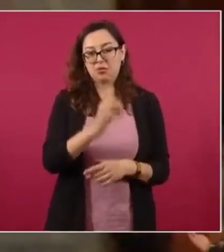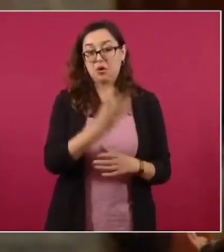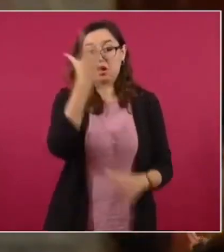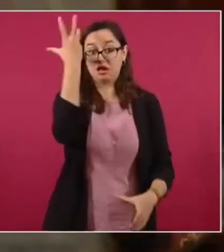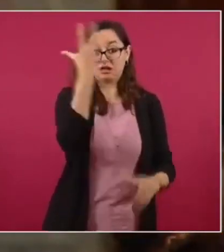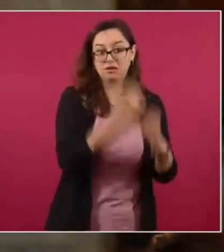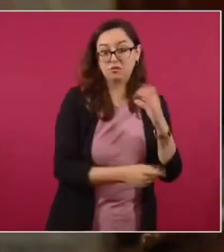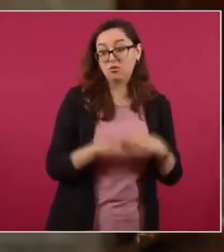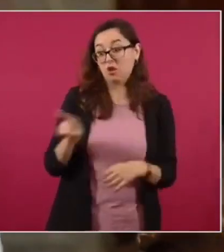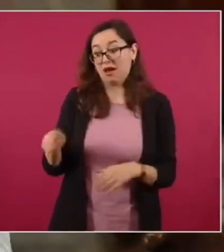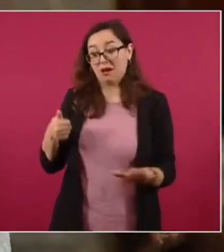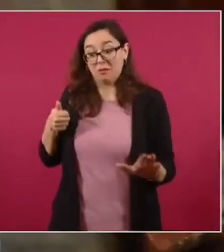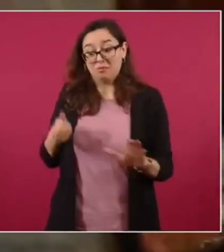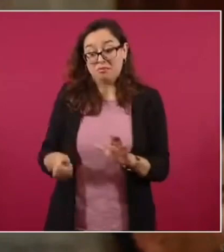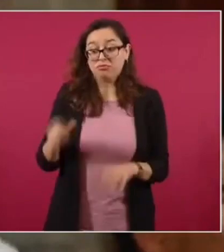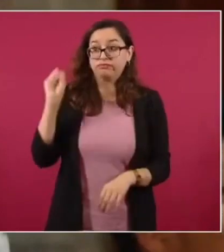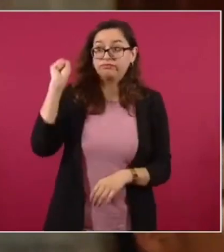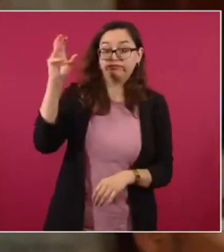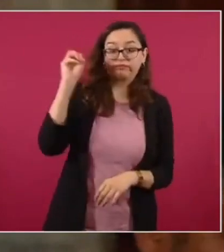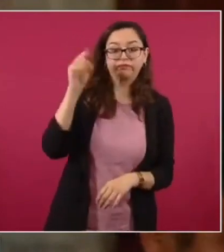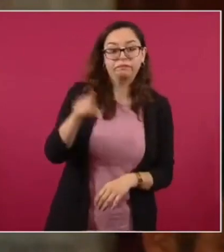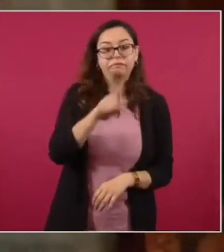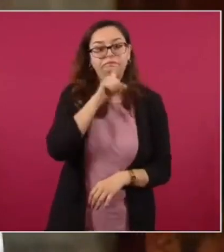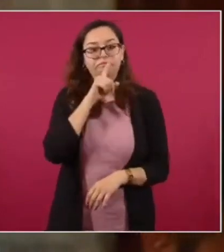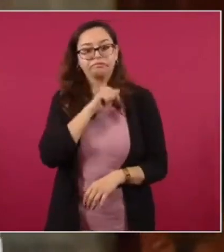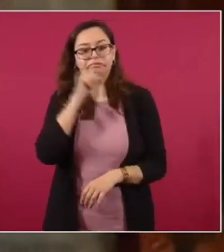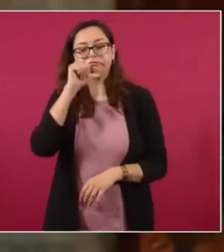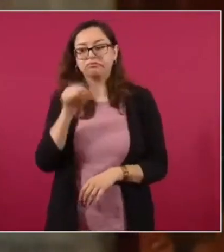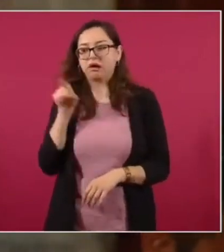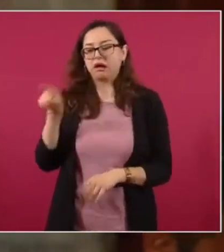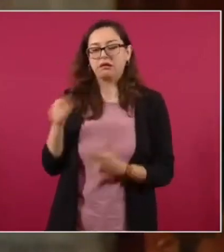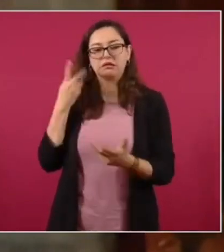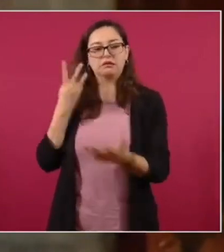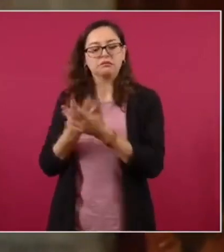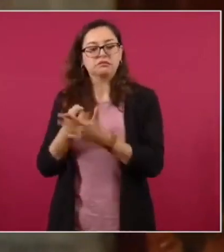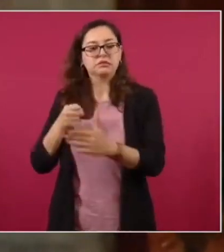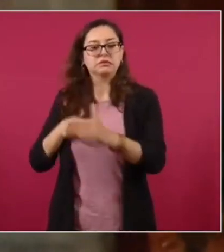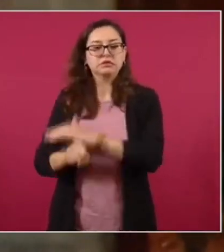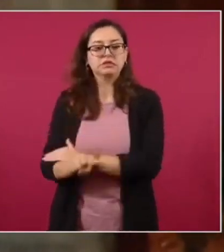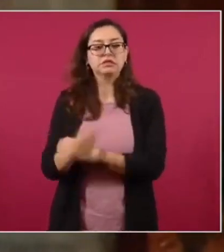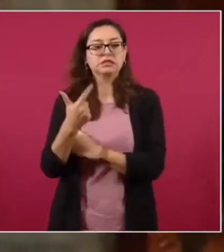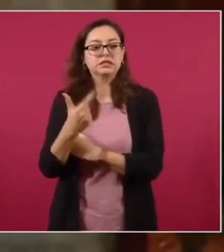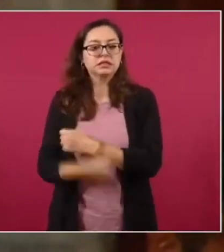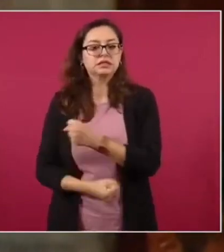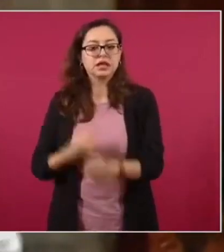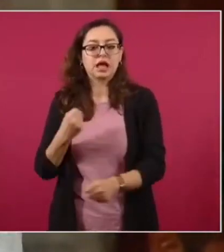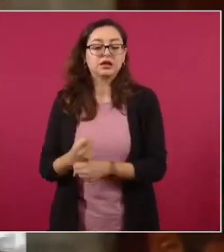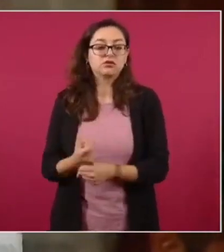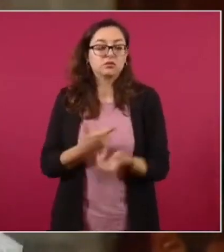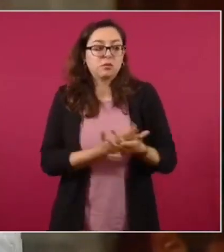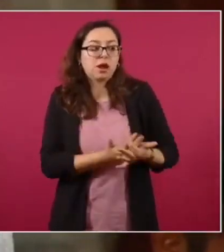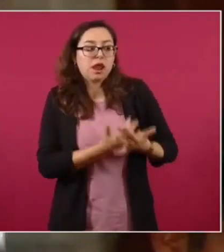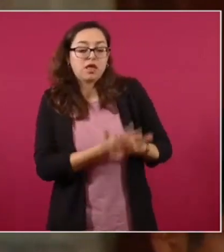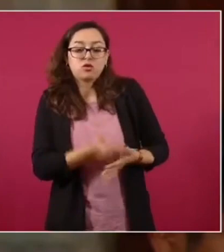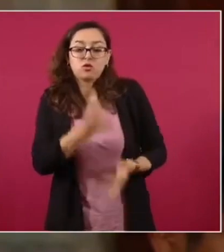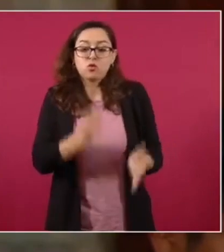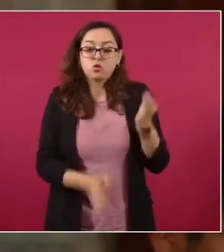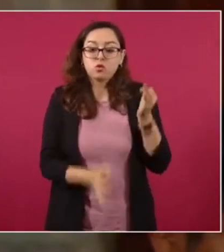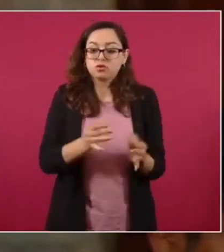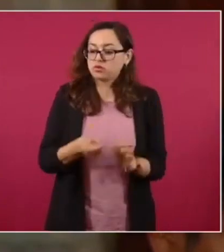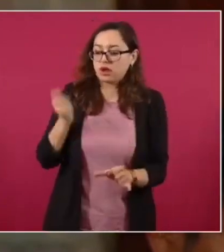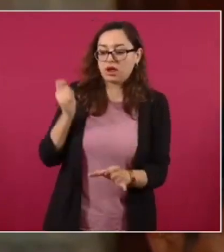de julio del 2015. Esta persona lleva 7 años en la cárcel sin sentencia, además de que,